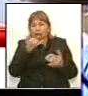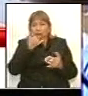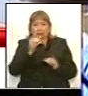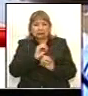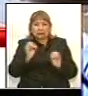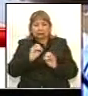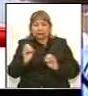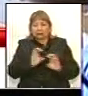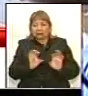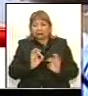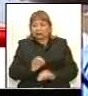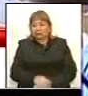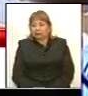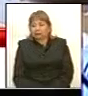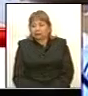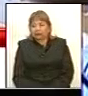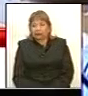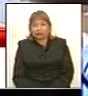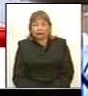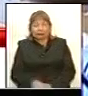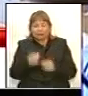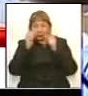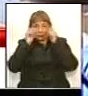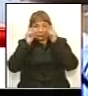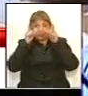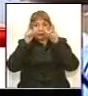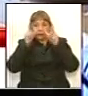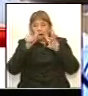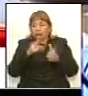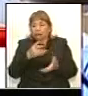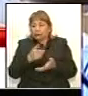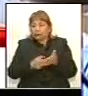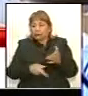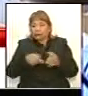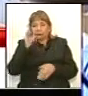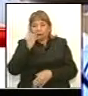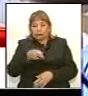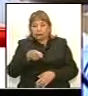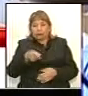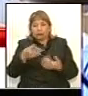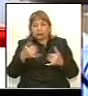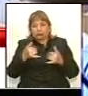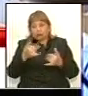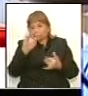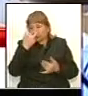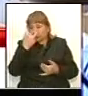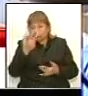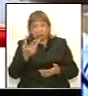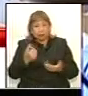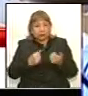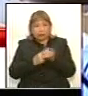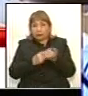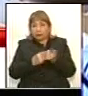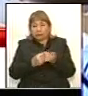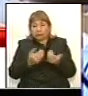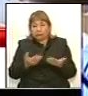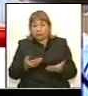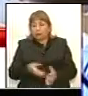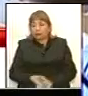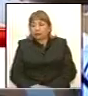nada. Es inverosímil. Deberían estar prohibidos ese tipo de juegos. Ustedes no pueden apoyar ese tipo de